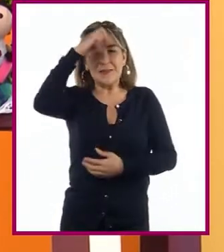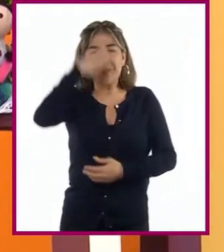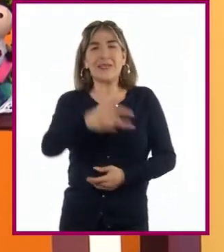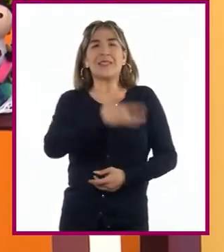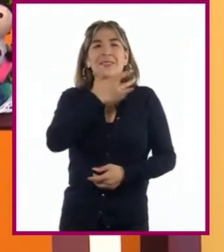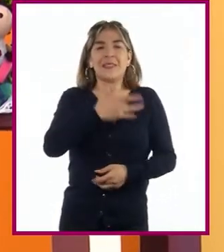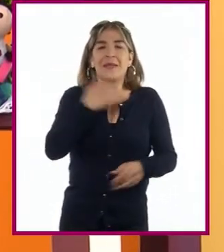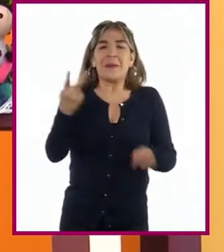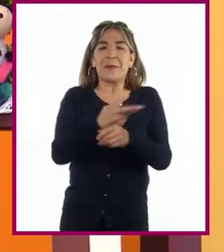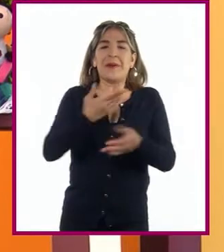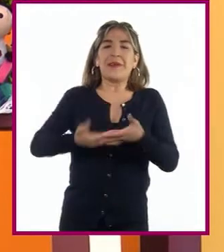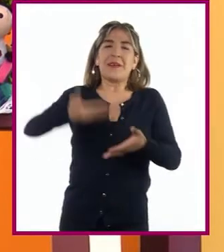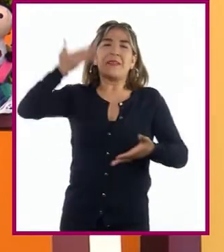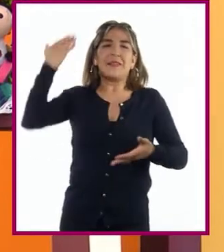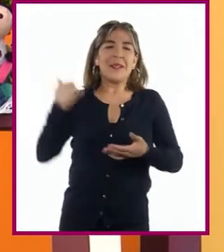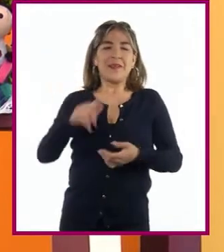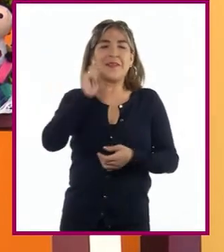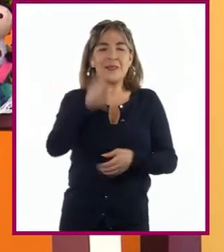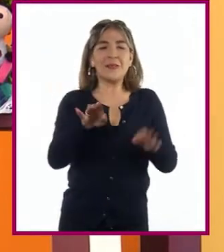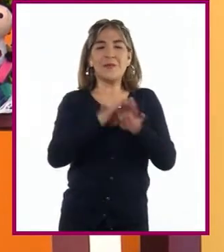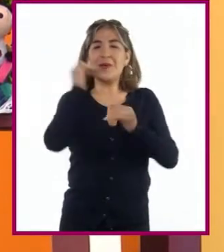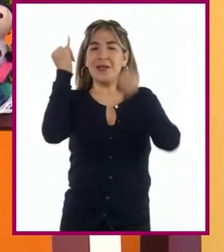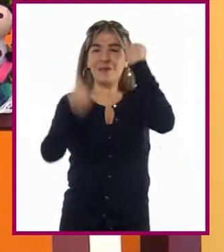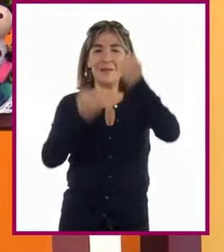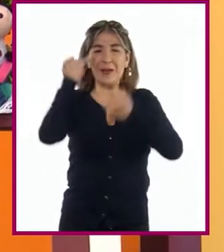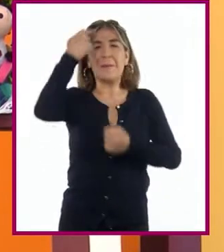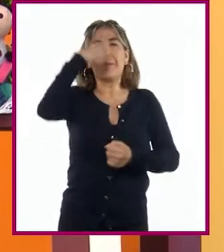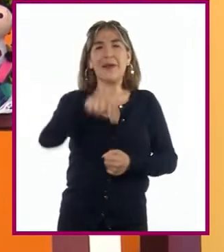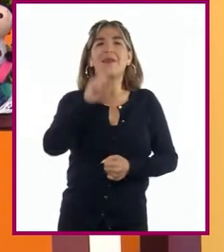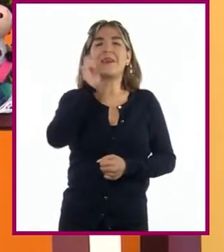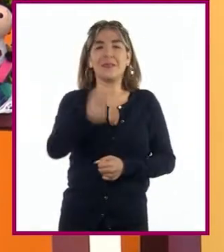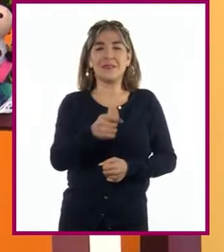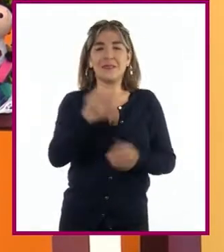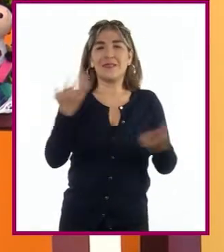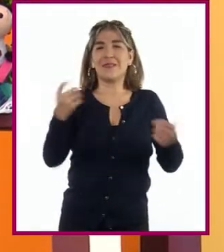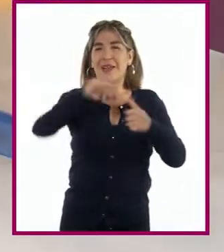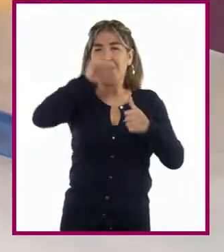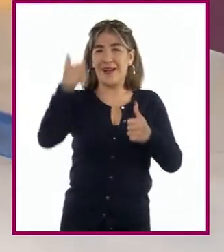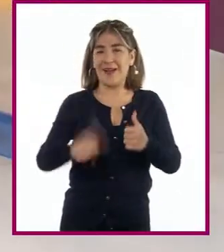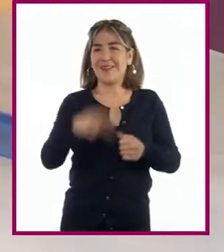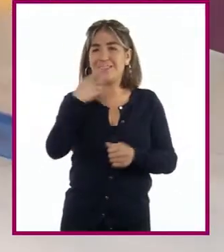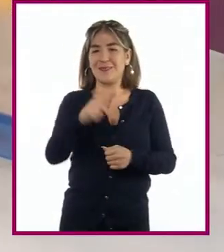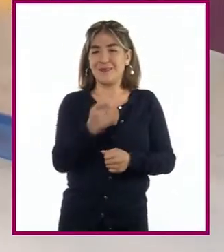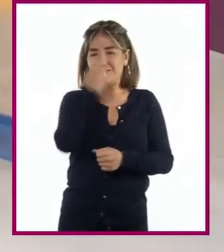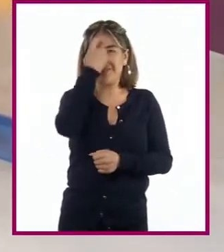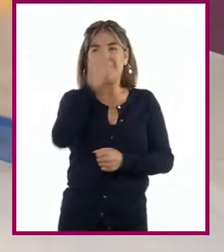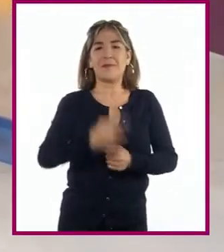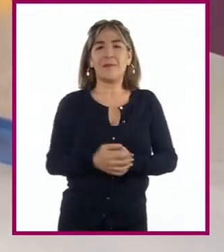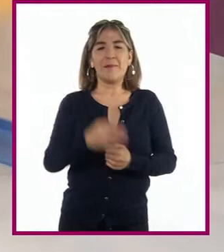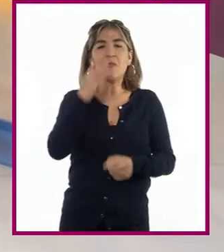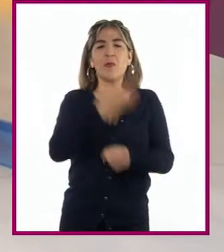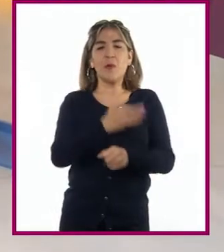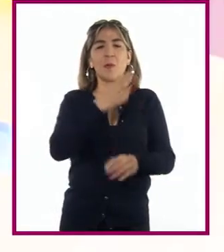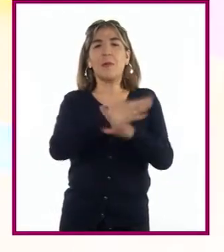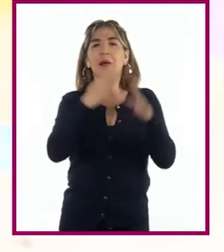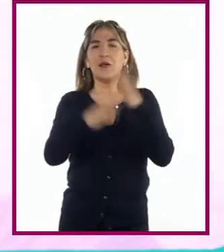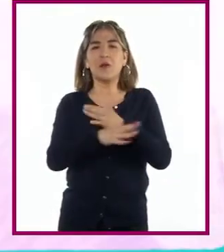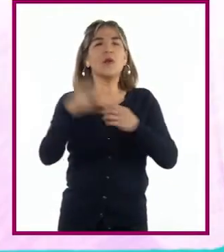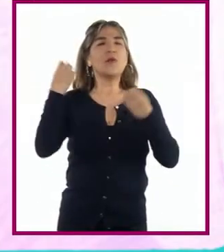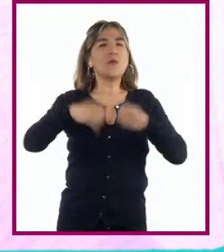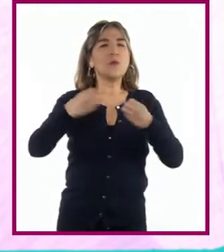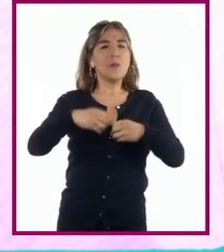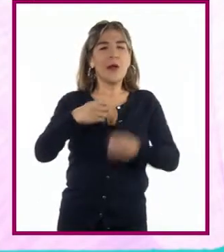sensaciones pasadas, echaremos a andar nuestra imaginación para crear un producto artístico. Los materiales que vamos a ocupar